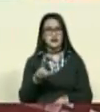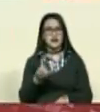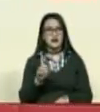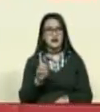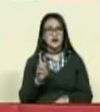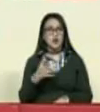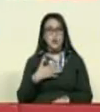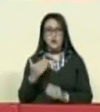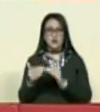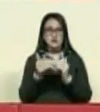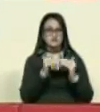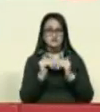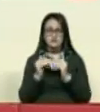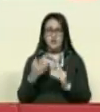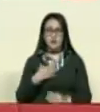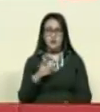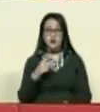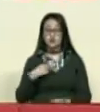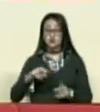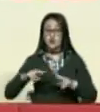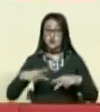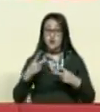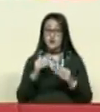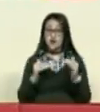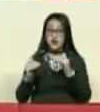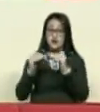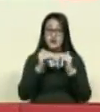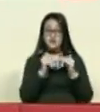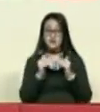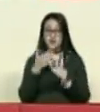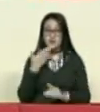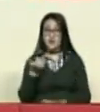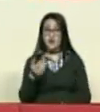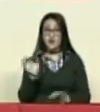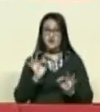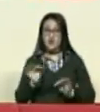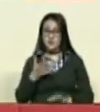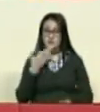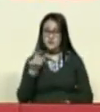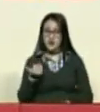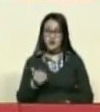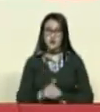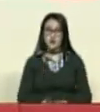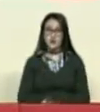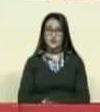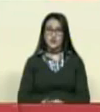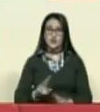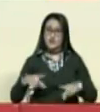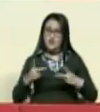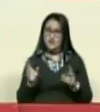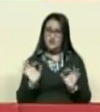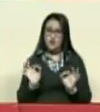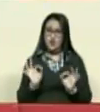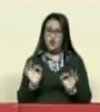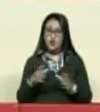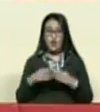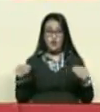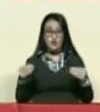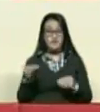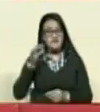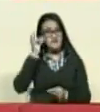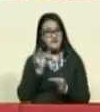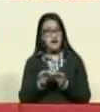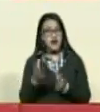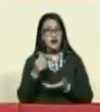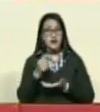irrecuperable esos equilibrios. Tenemos que construir nuevos equilibrios, nuevos mecanismos, nuevos, todo. Y tener fe en